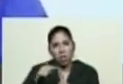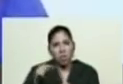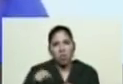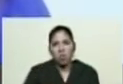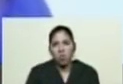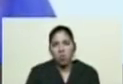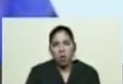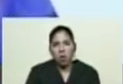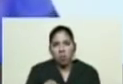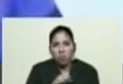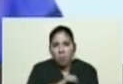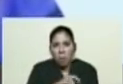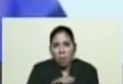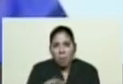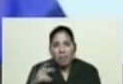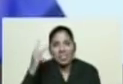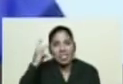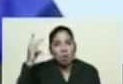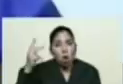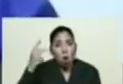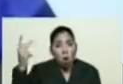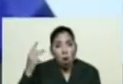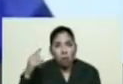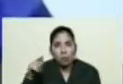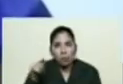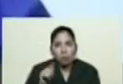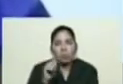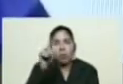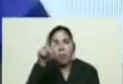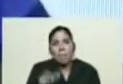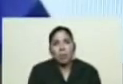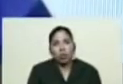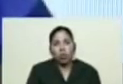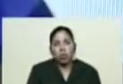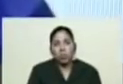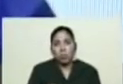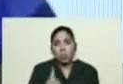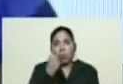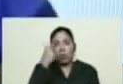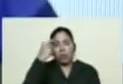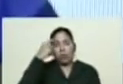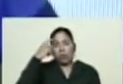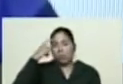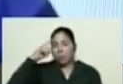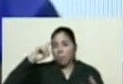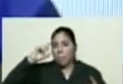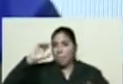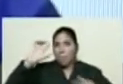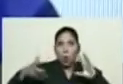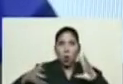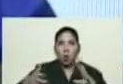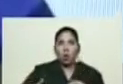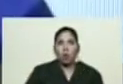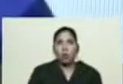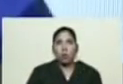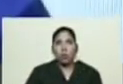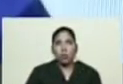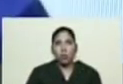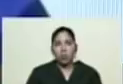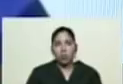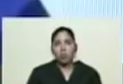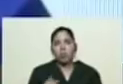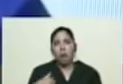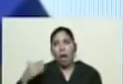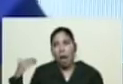que llamamos de cuarta generación, pero yo siempre pido que cuando se hable de cuarta generación se le explique a los